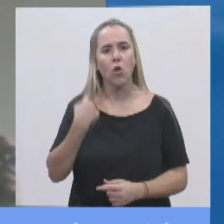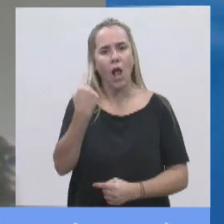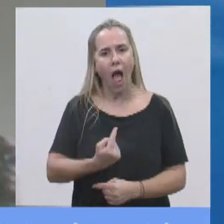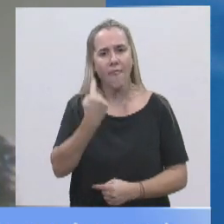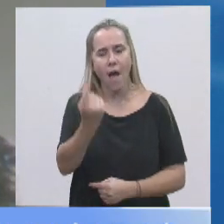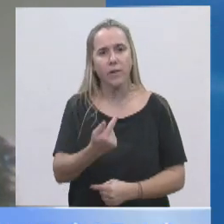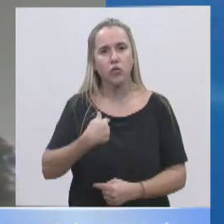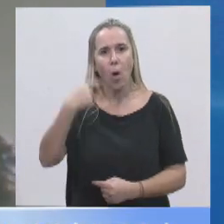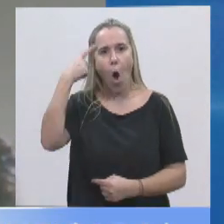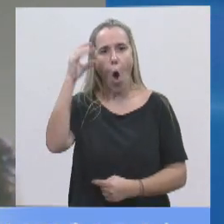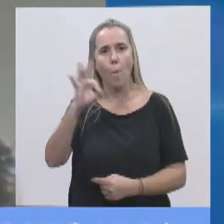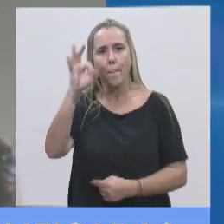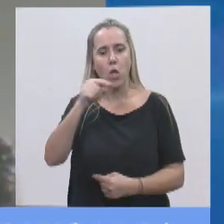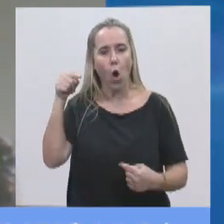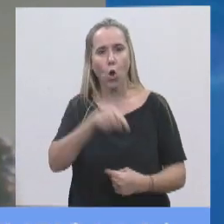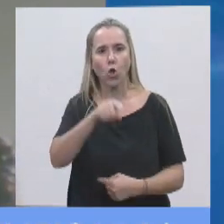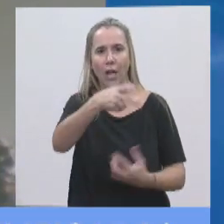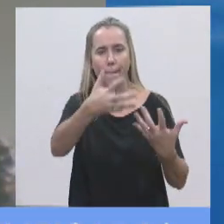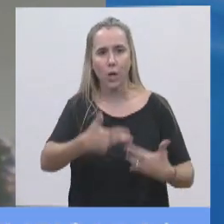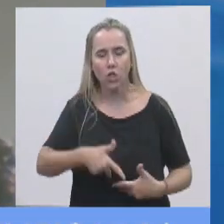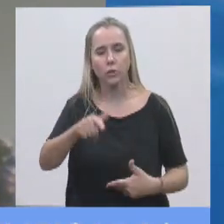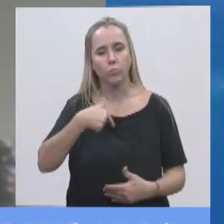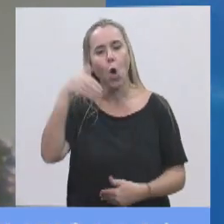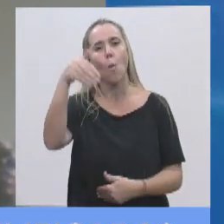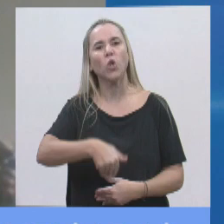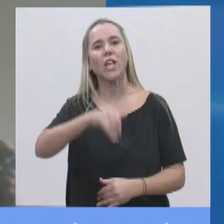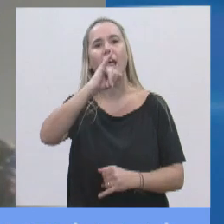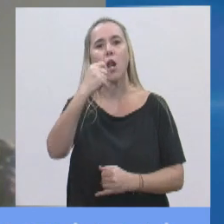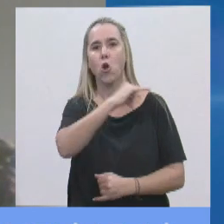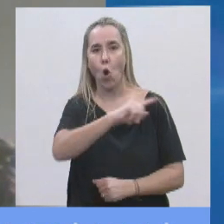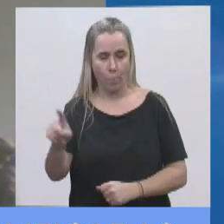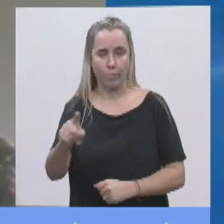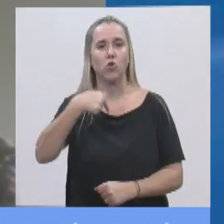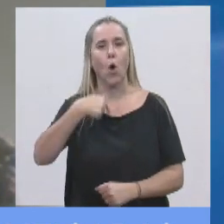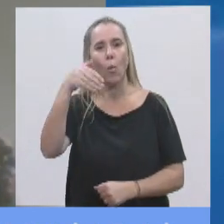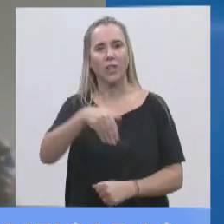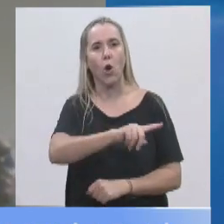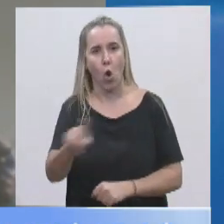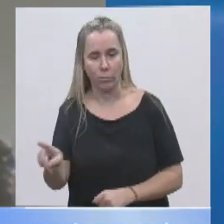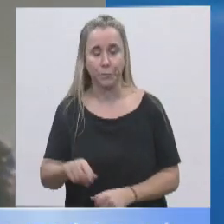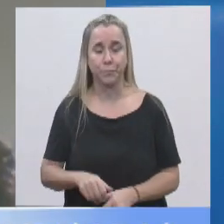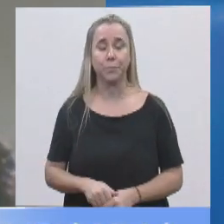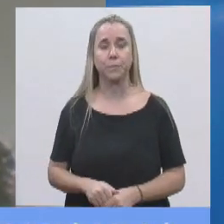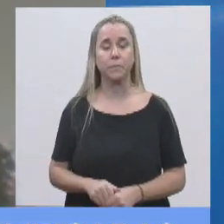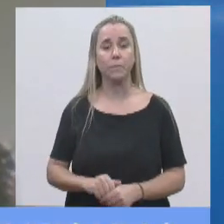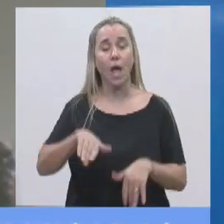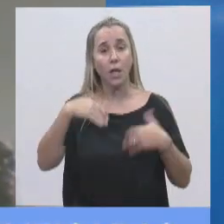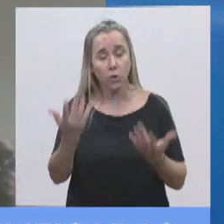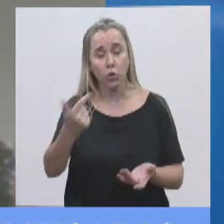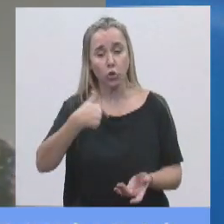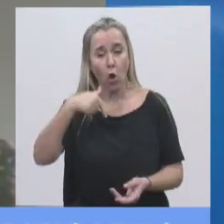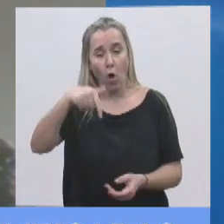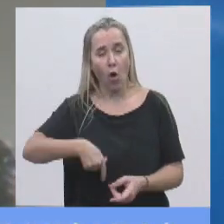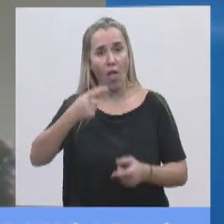estuve en contra de un proyecto, lo voté negativamente. Entonces, hoy tenemos que dejar en